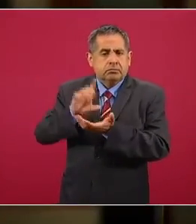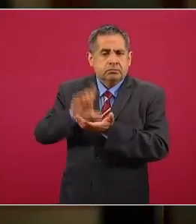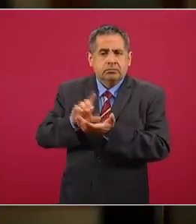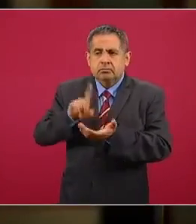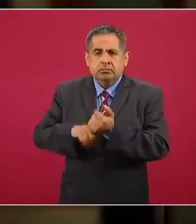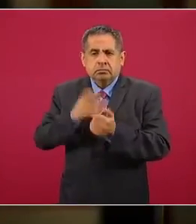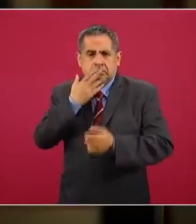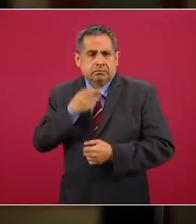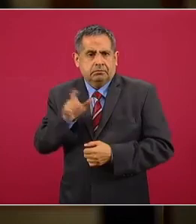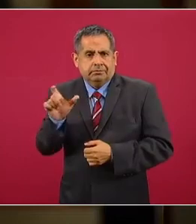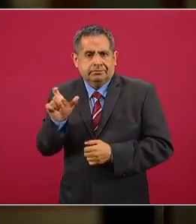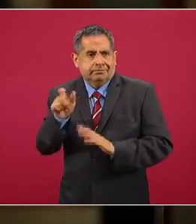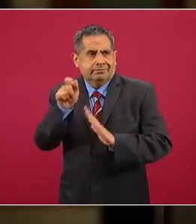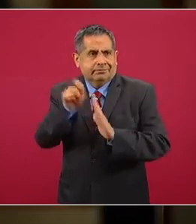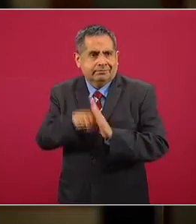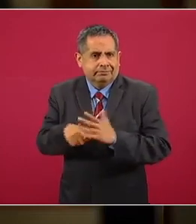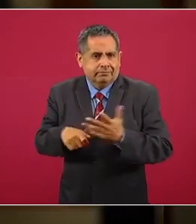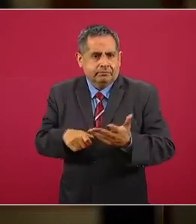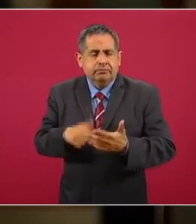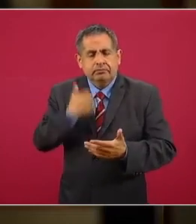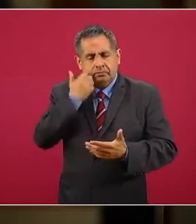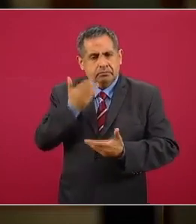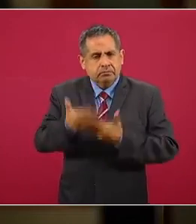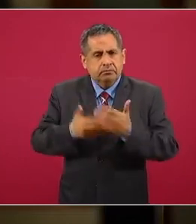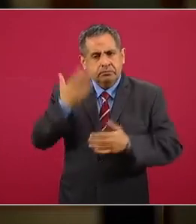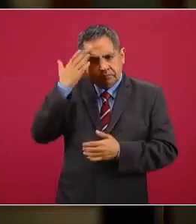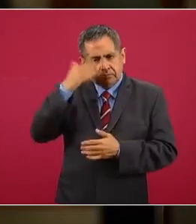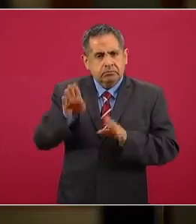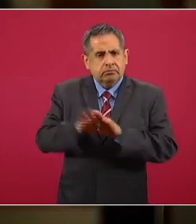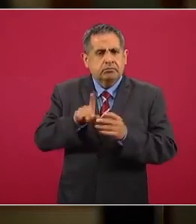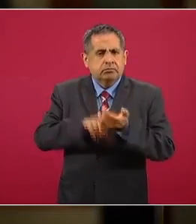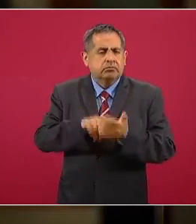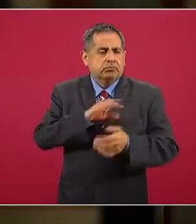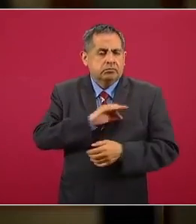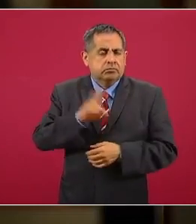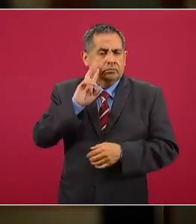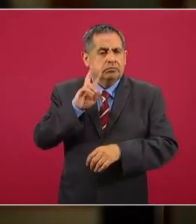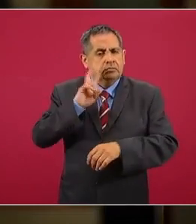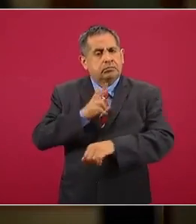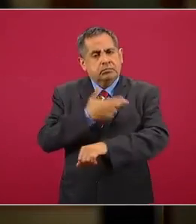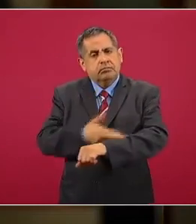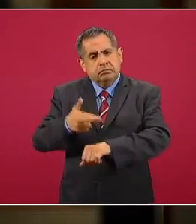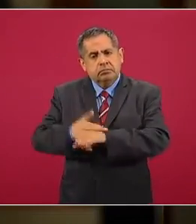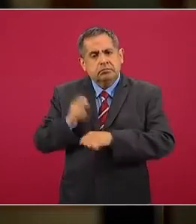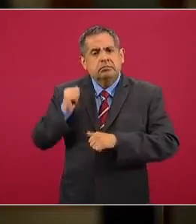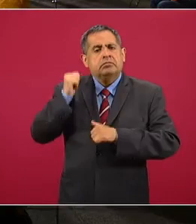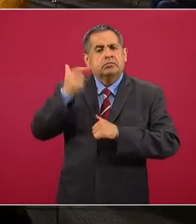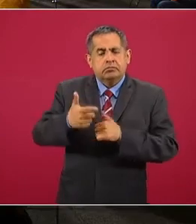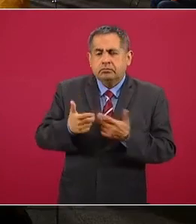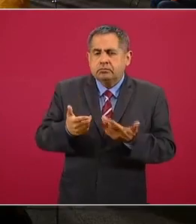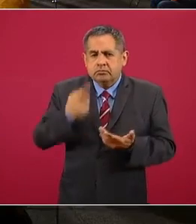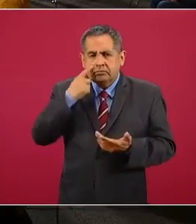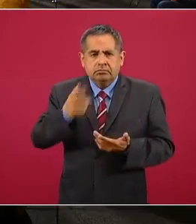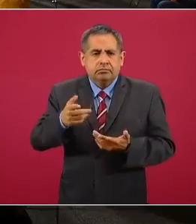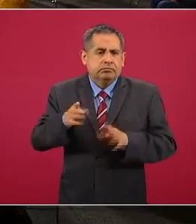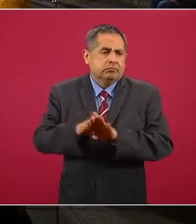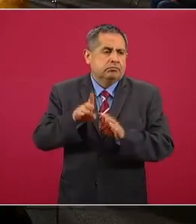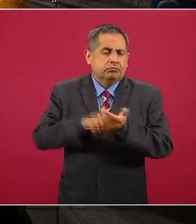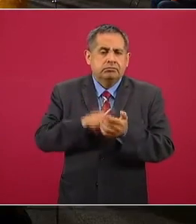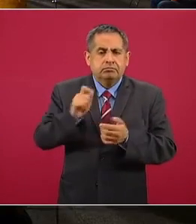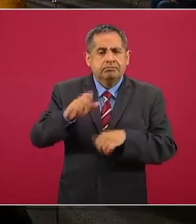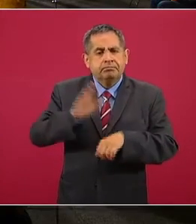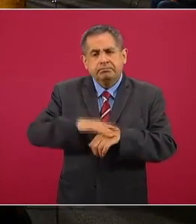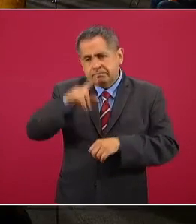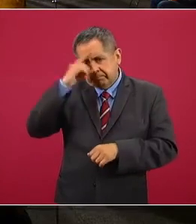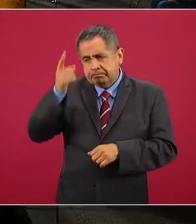discapacidad. Nos gustaría saber si se puede implementar alguna forma que sea